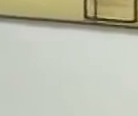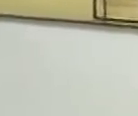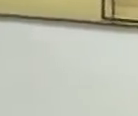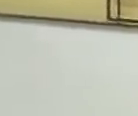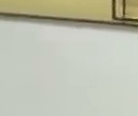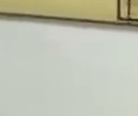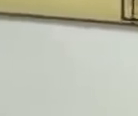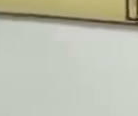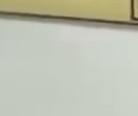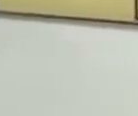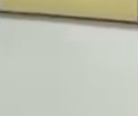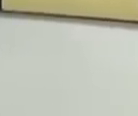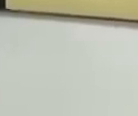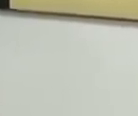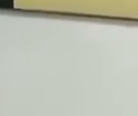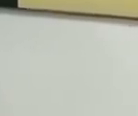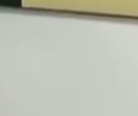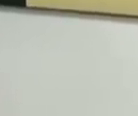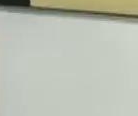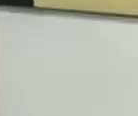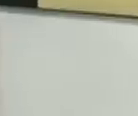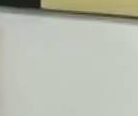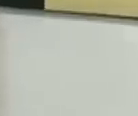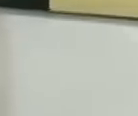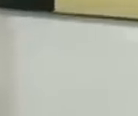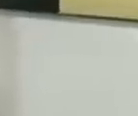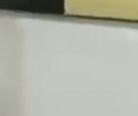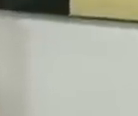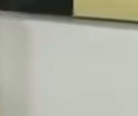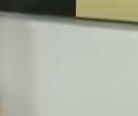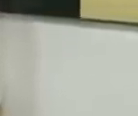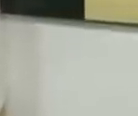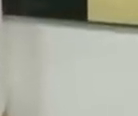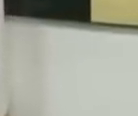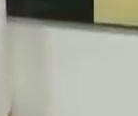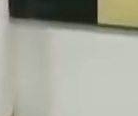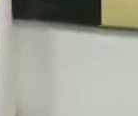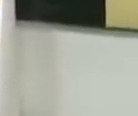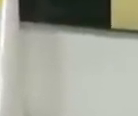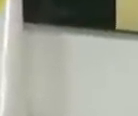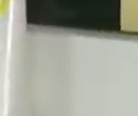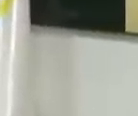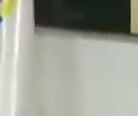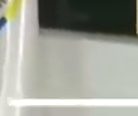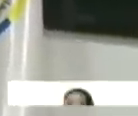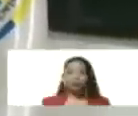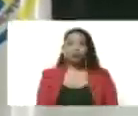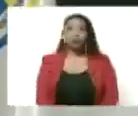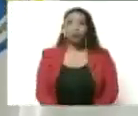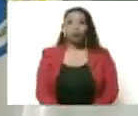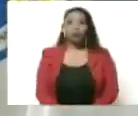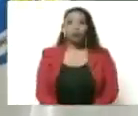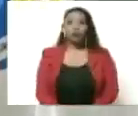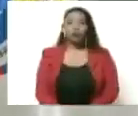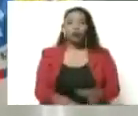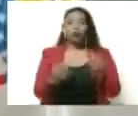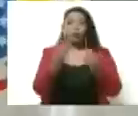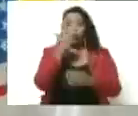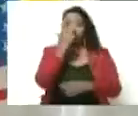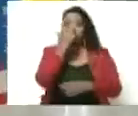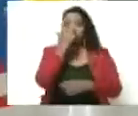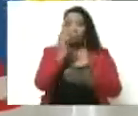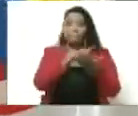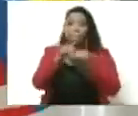los procesos de acuerdo a la justicia venezolana. Genera curiosidad la participación